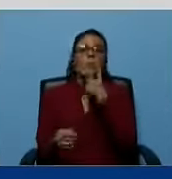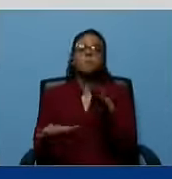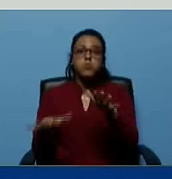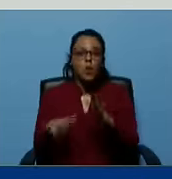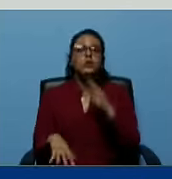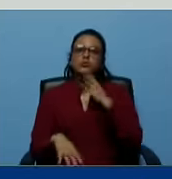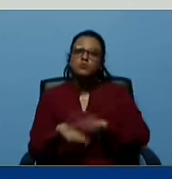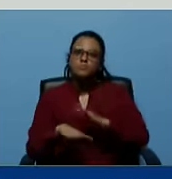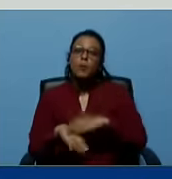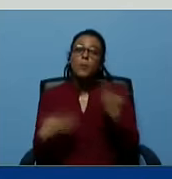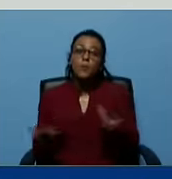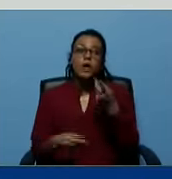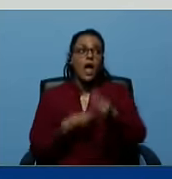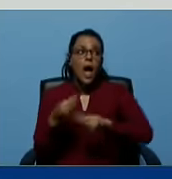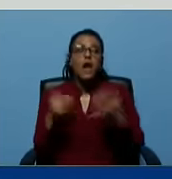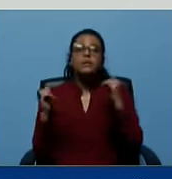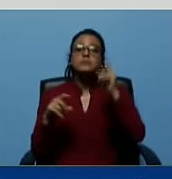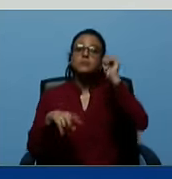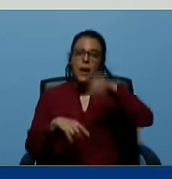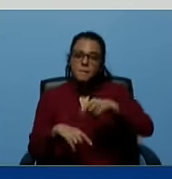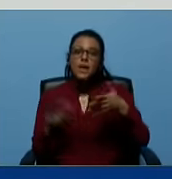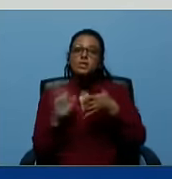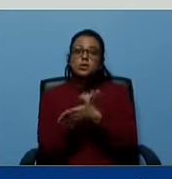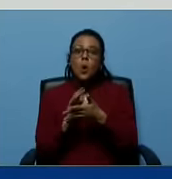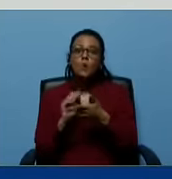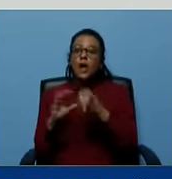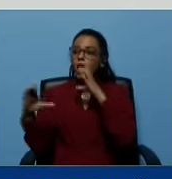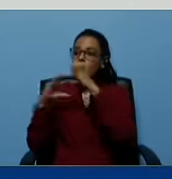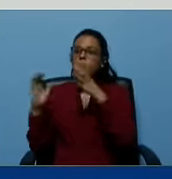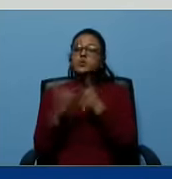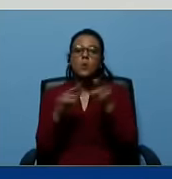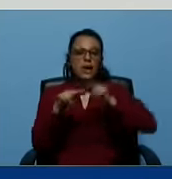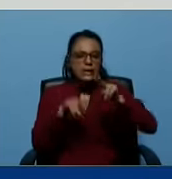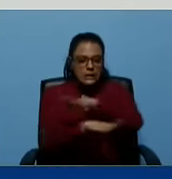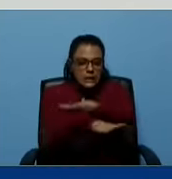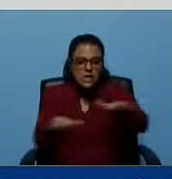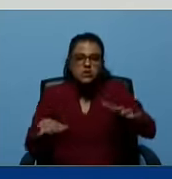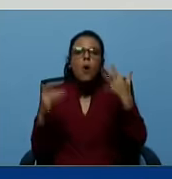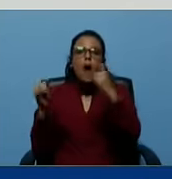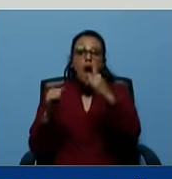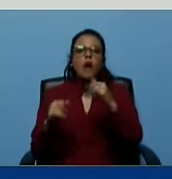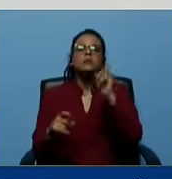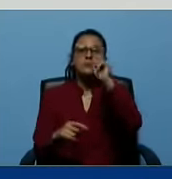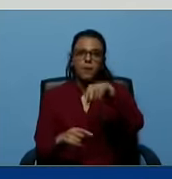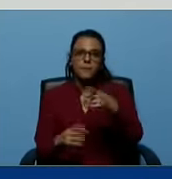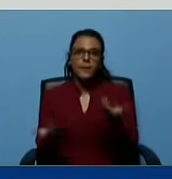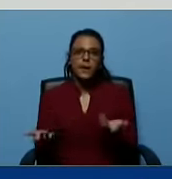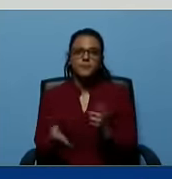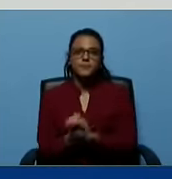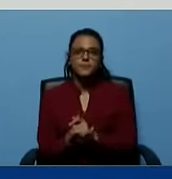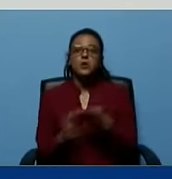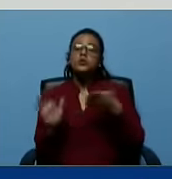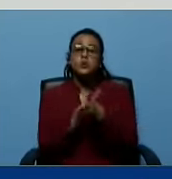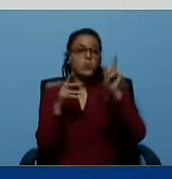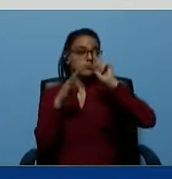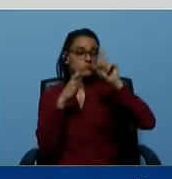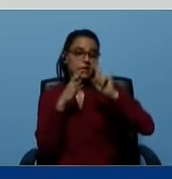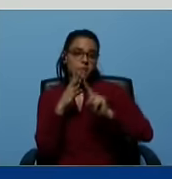Porque tienen también interacción para los niños y niñas con